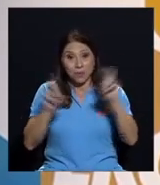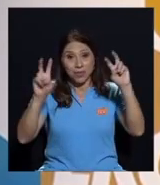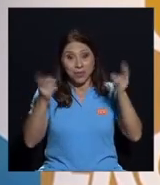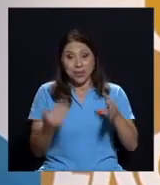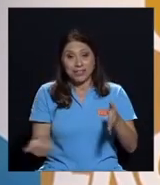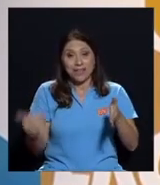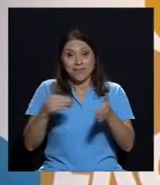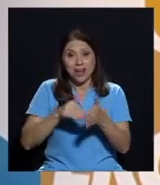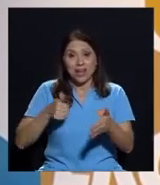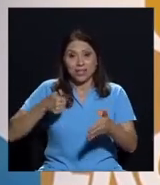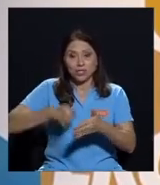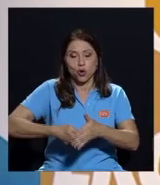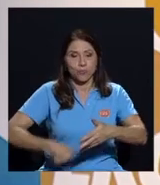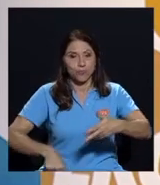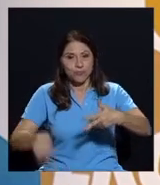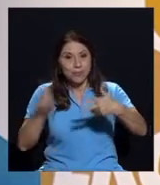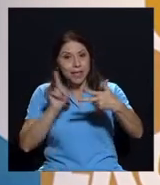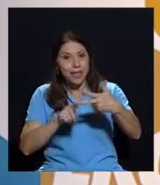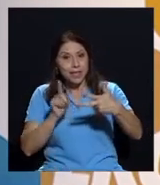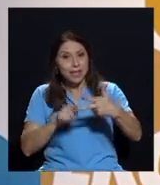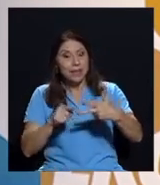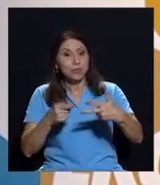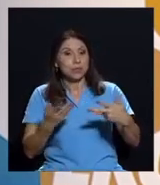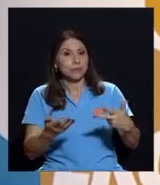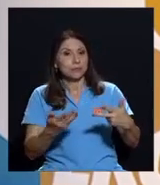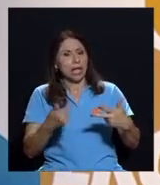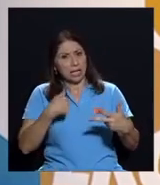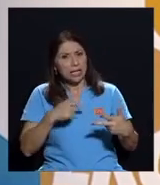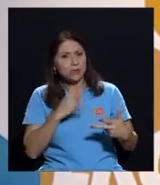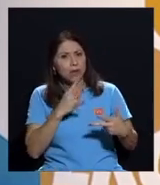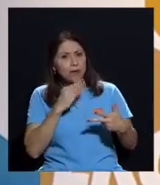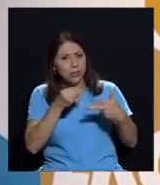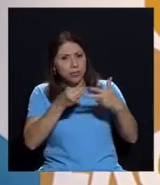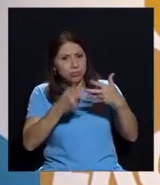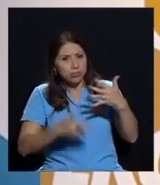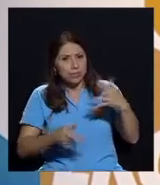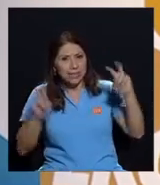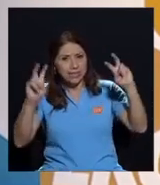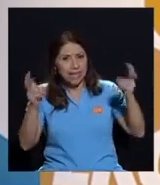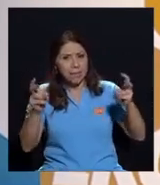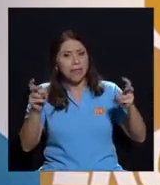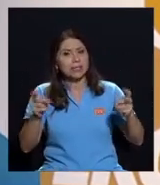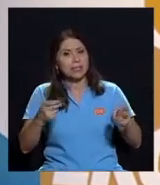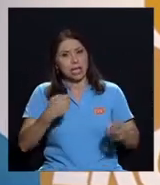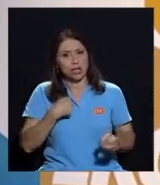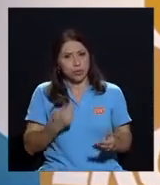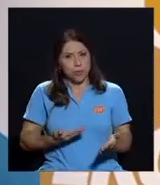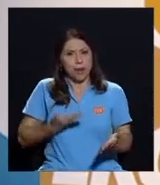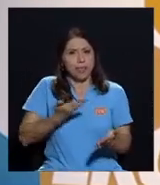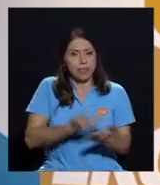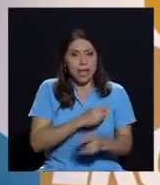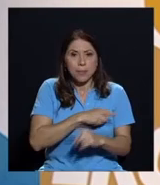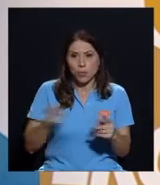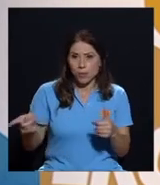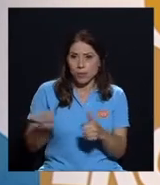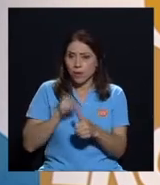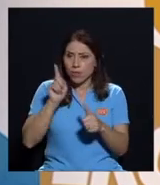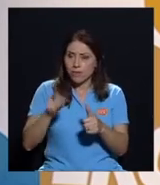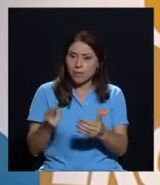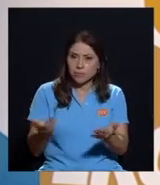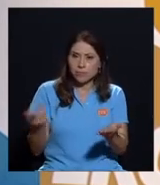tenemos que entrar a ver cosas y aquí estoy hablando una serie de temas que yo planteo deben verse presentarse un marco de una discusión ciudadana